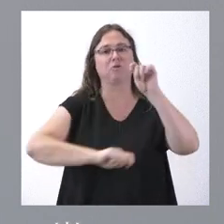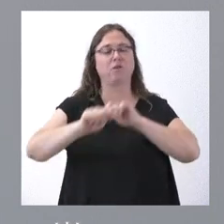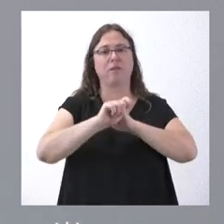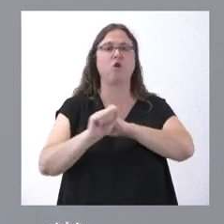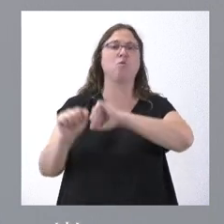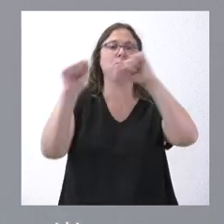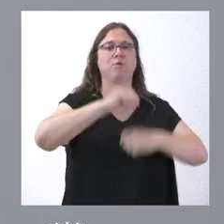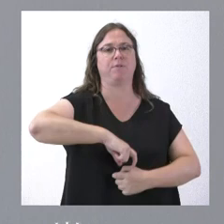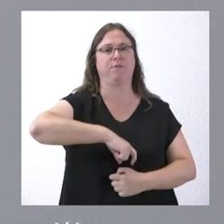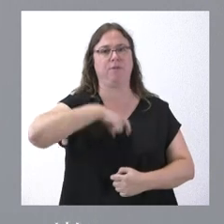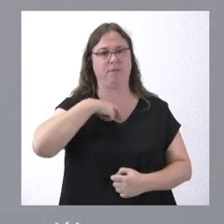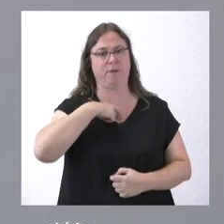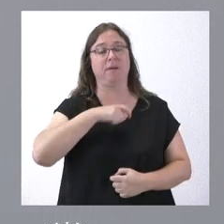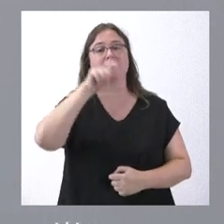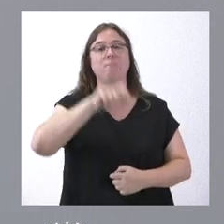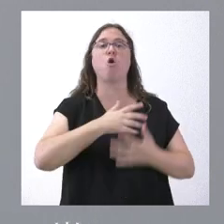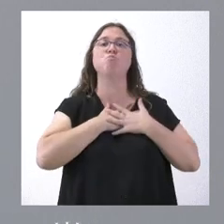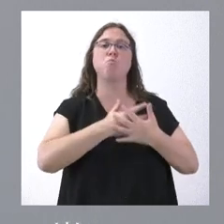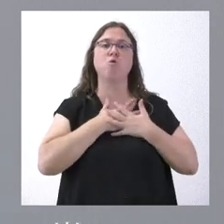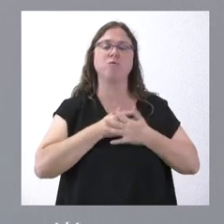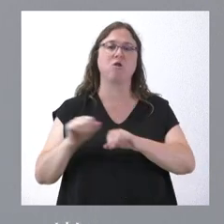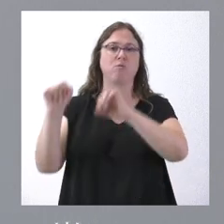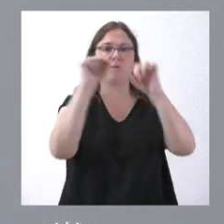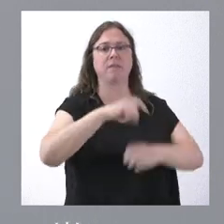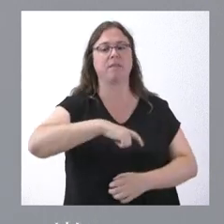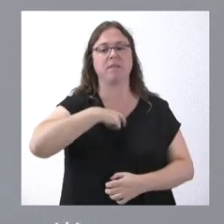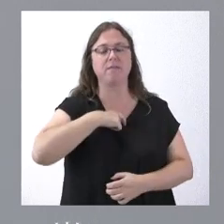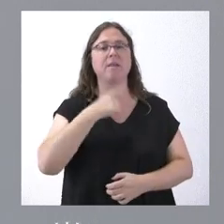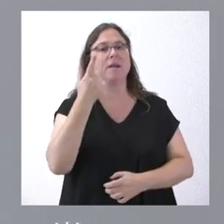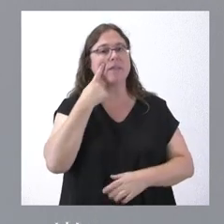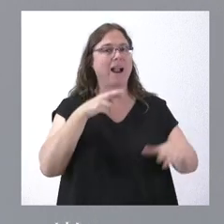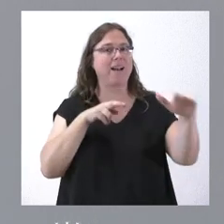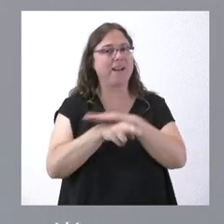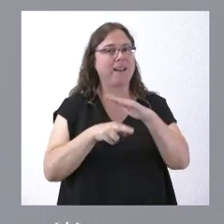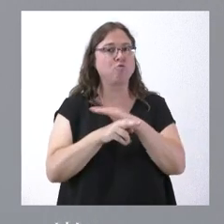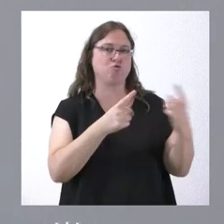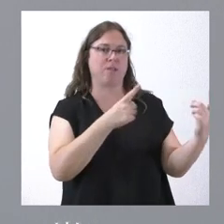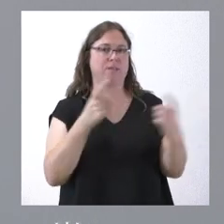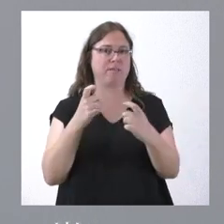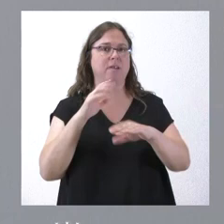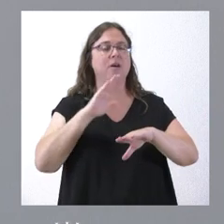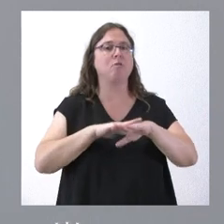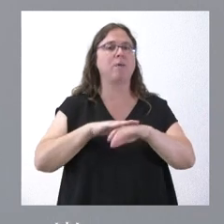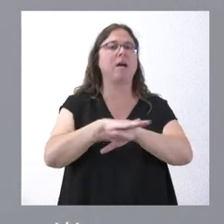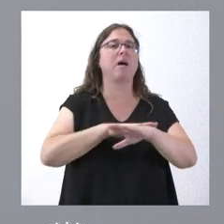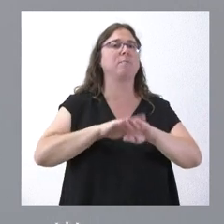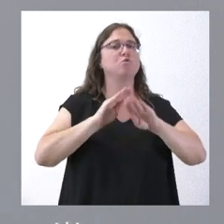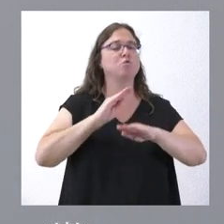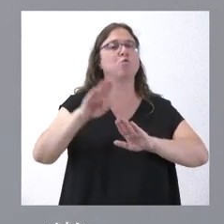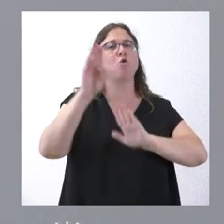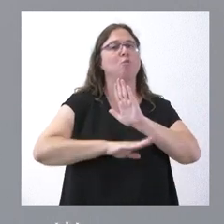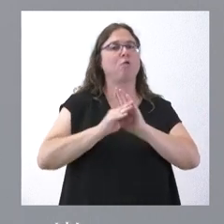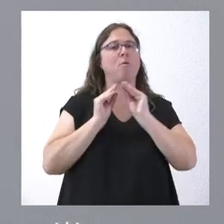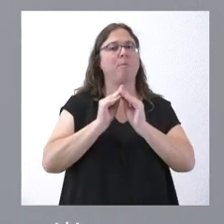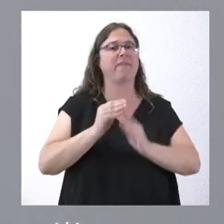Se favorece que los voluntarios de protección civil dispongan de los medios y recursos necesarios en el marco del programa operativo FEDER y